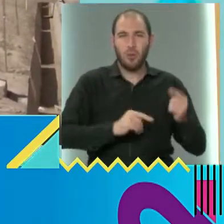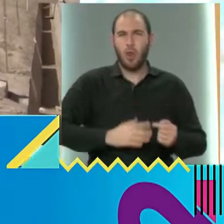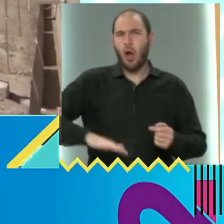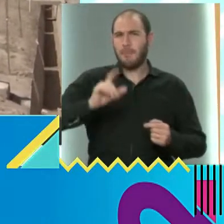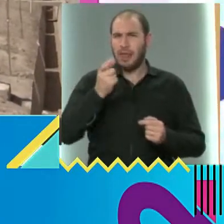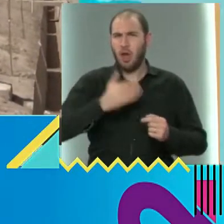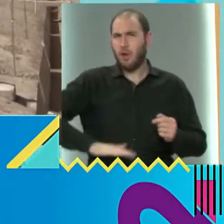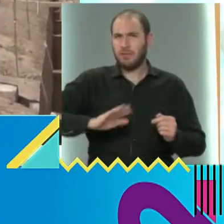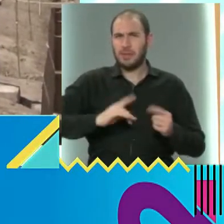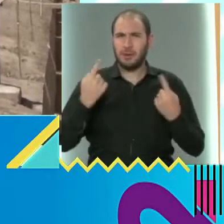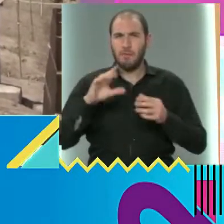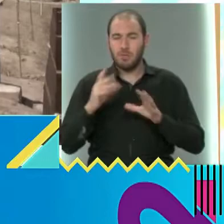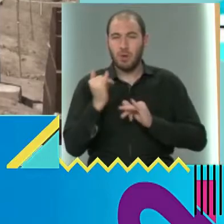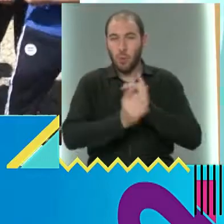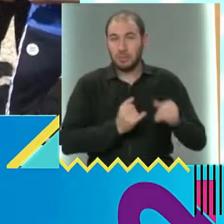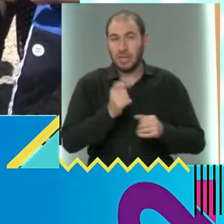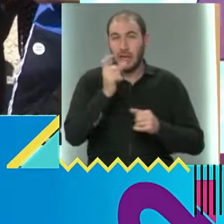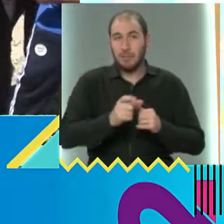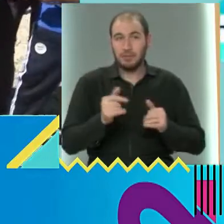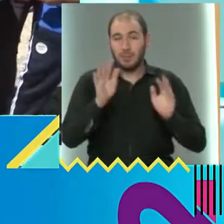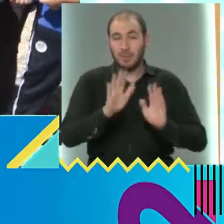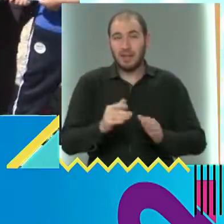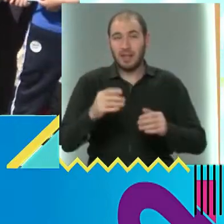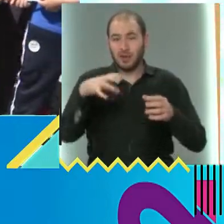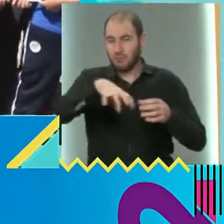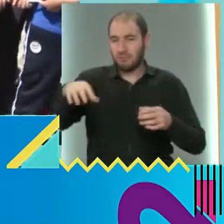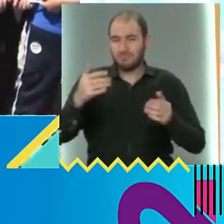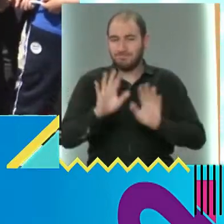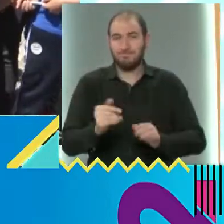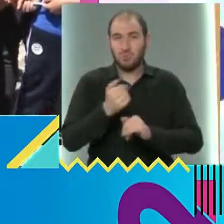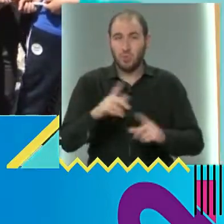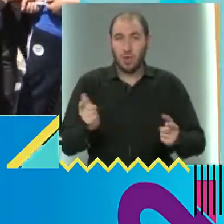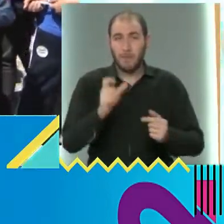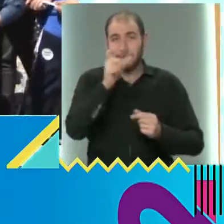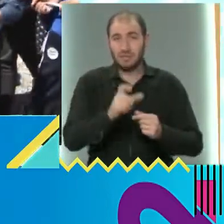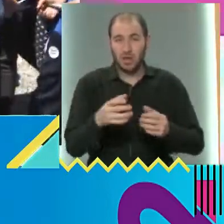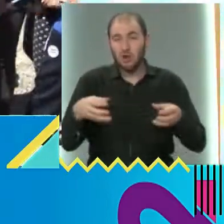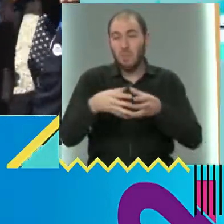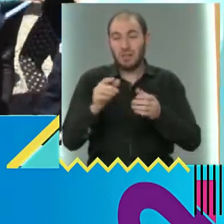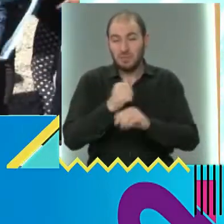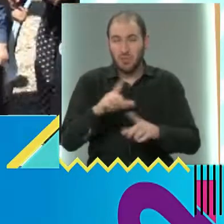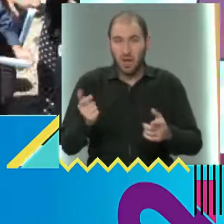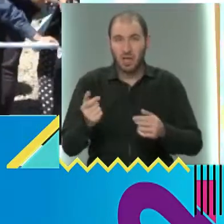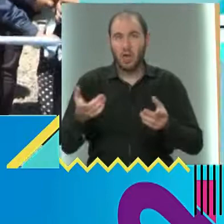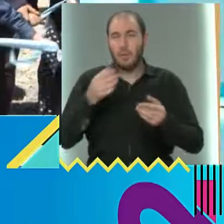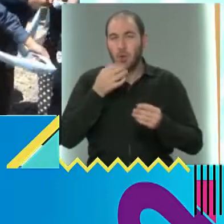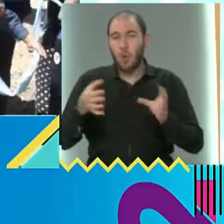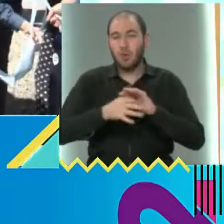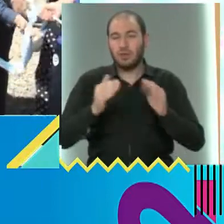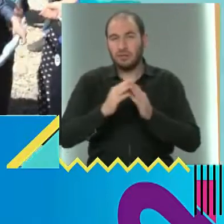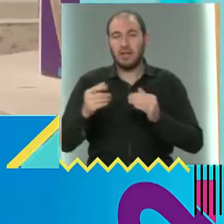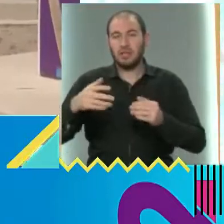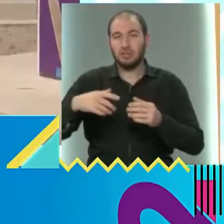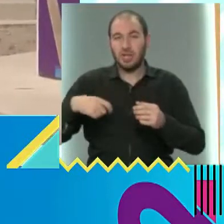con esta palabra, pero es la forma de definir a aquellos que no están organizados en entidades. Simplemente aquel que no esté en una cooperativa, en una unión vecinal, en una